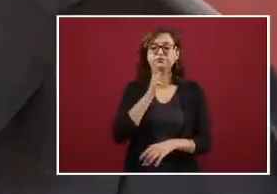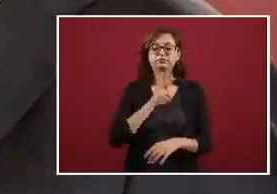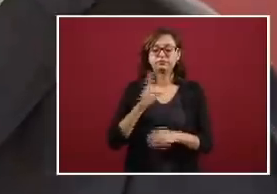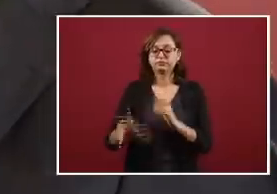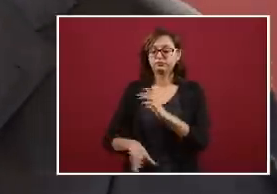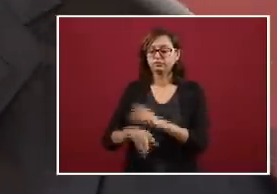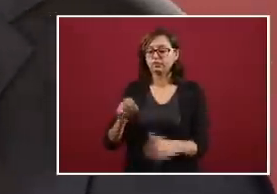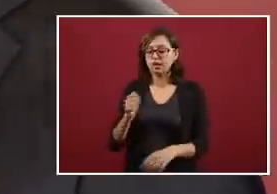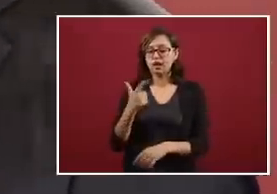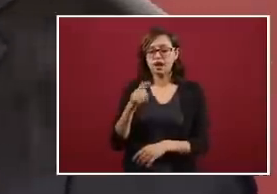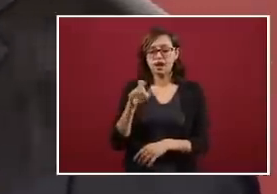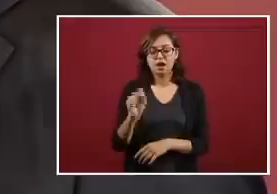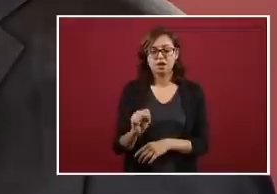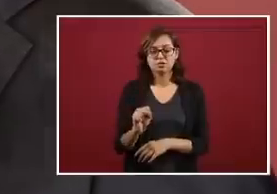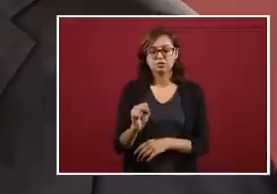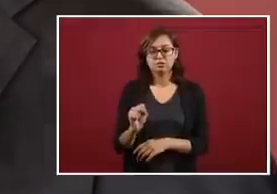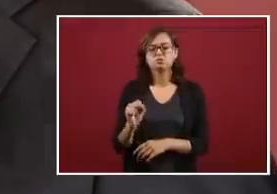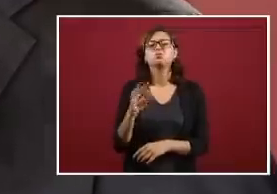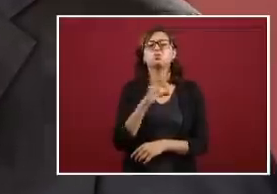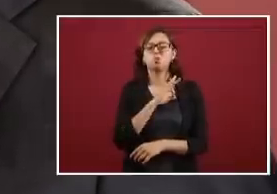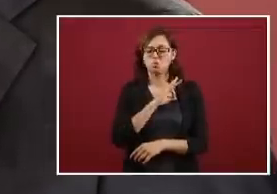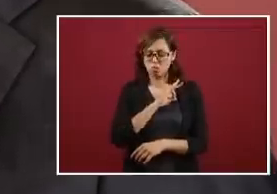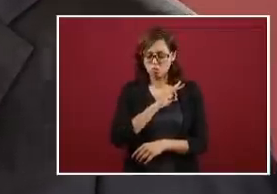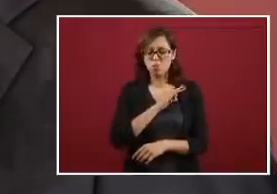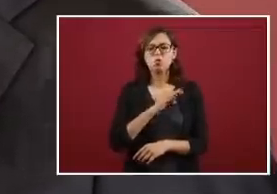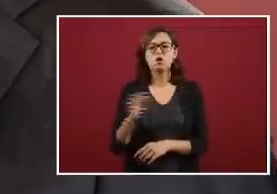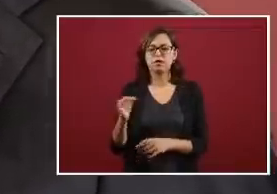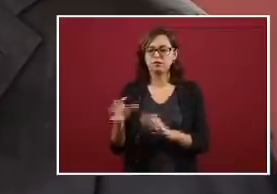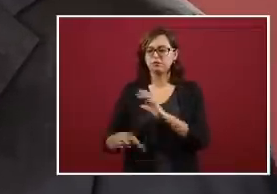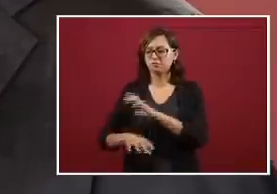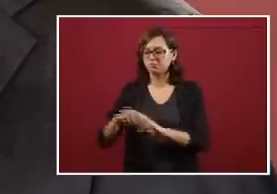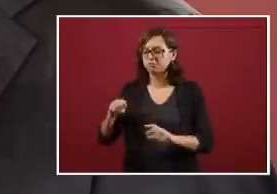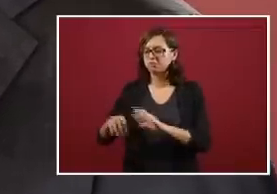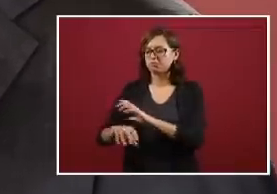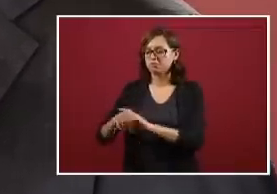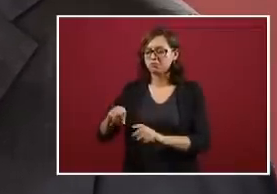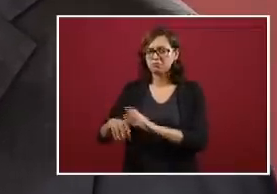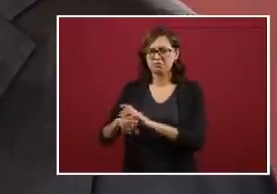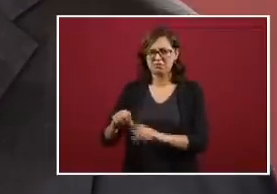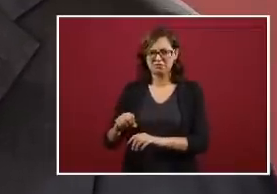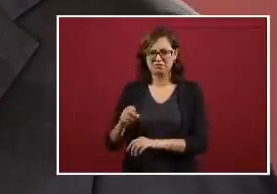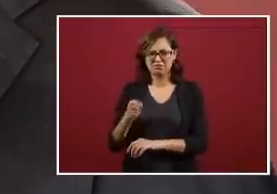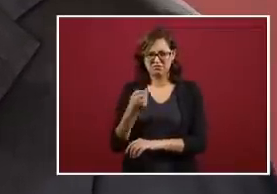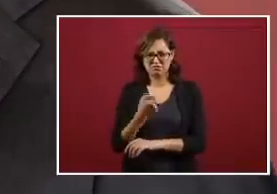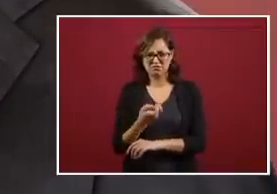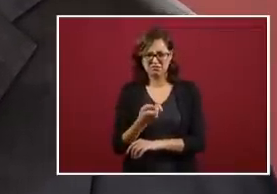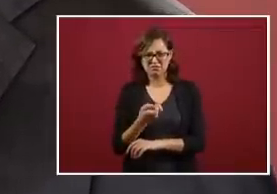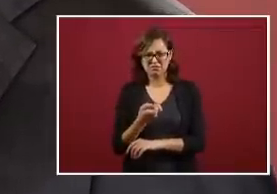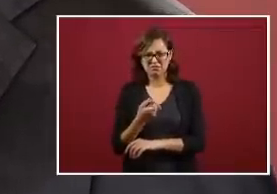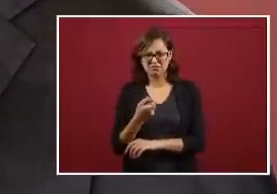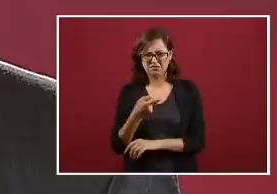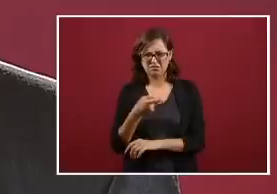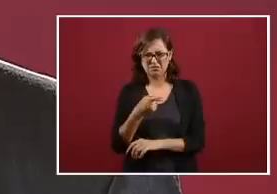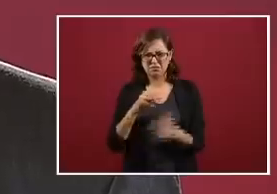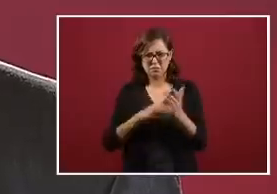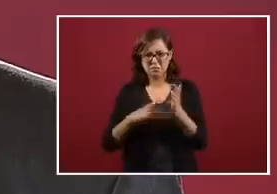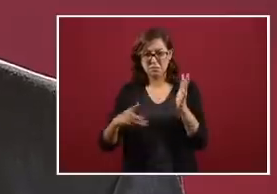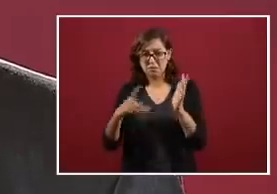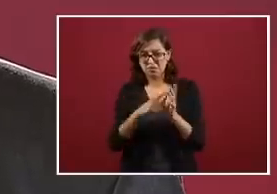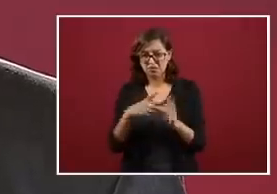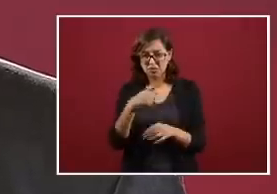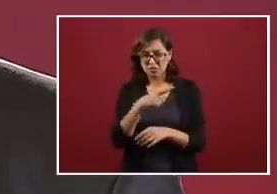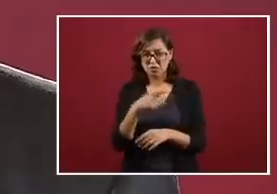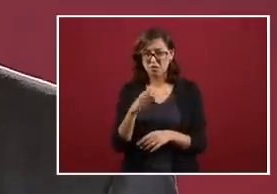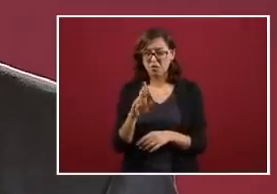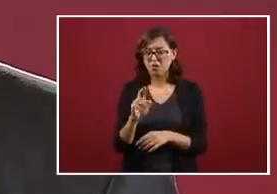gas, se puede llevar a cabo sin la utilización de ese método